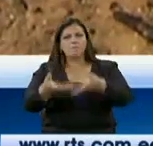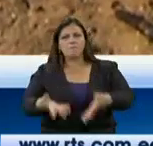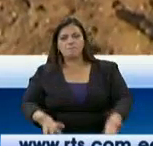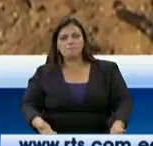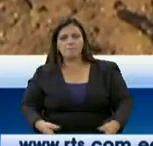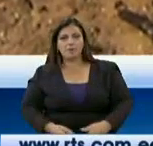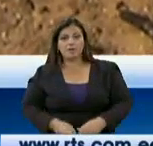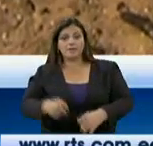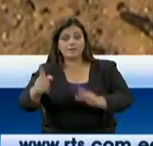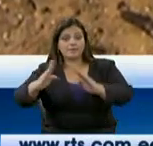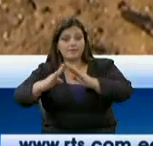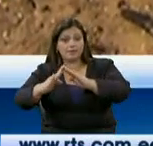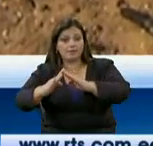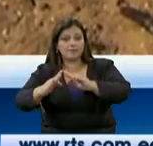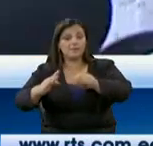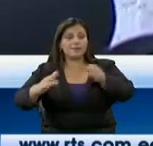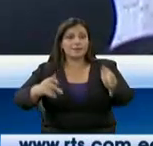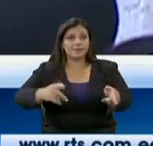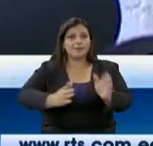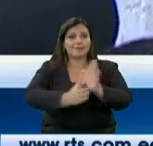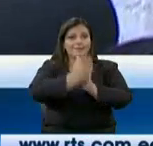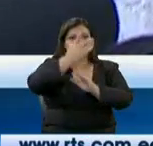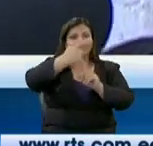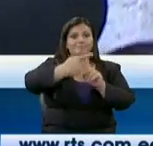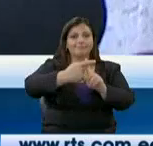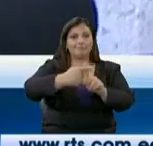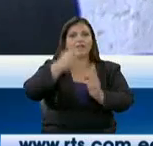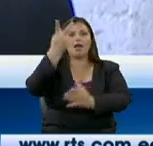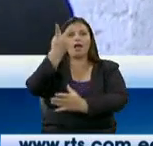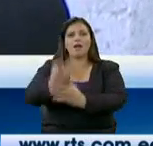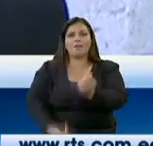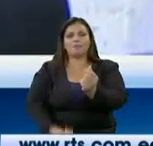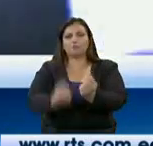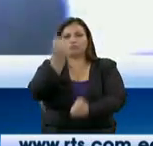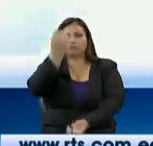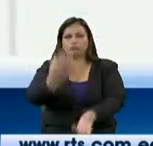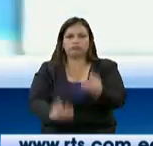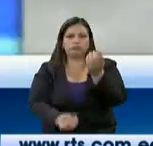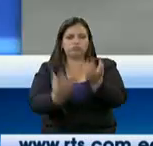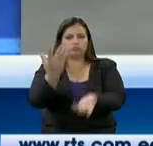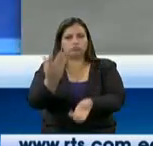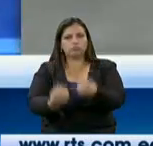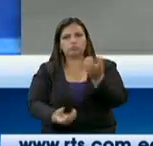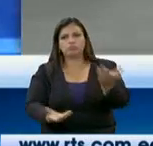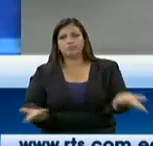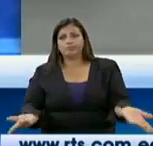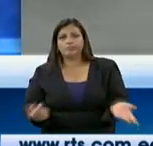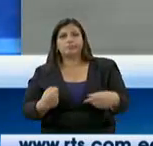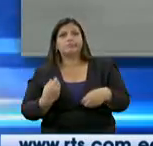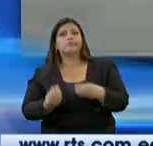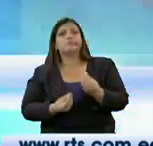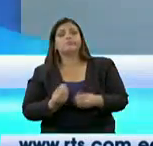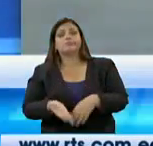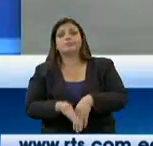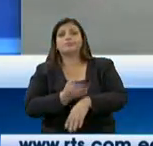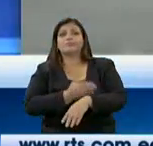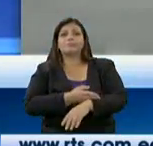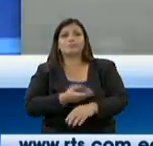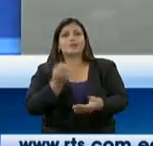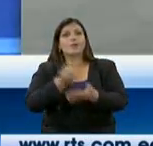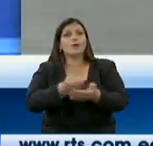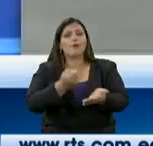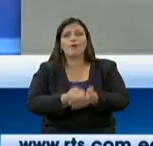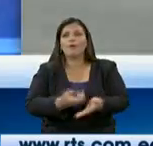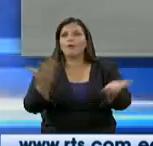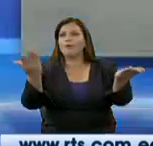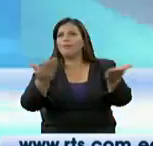otro un centro religioso. Ya vieron ustedes, teníamos madre sencilla, mi iglesia nos ha quedado, teníamos cortinas nuevas porque íbamos a hacer un evento, todos